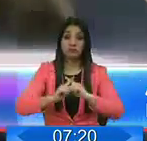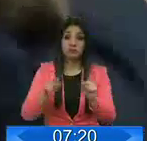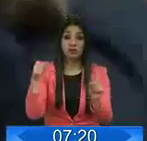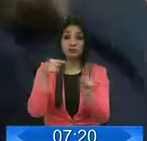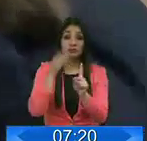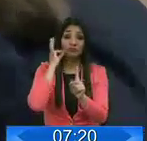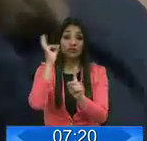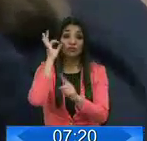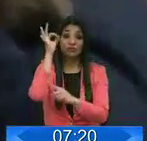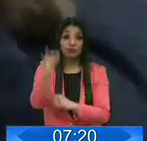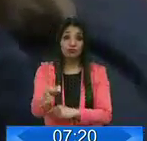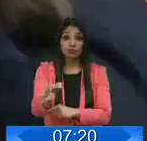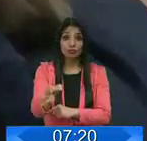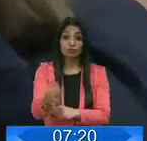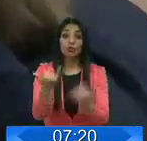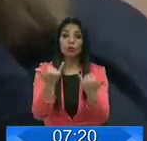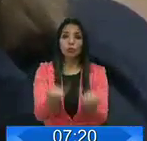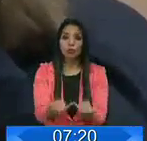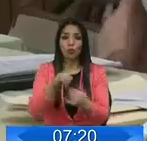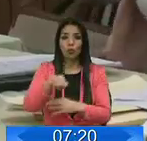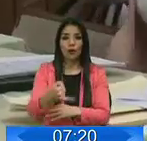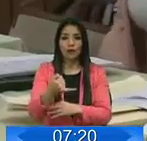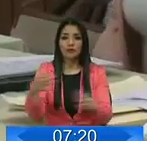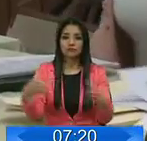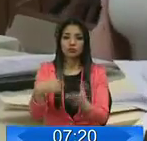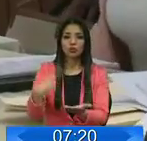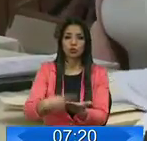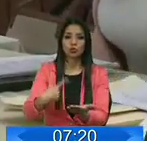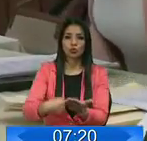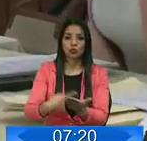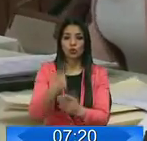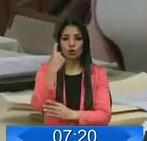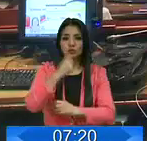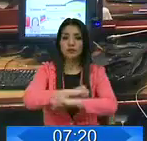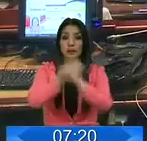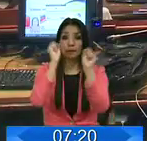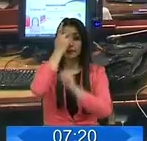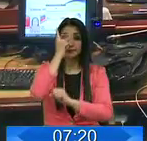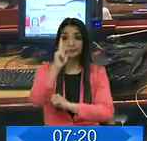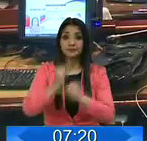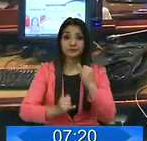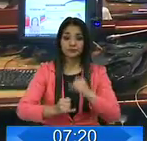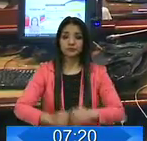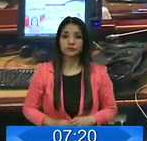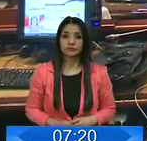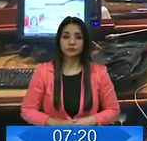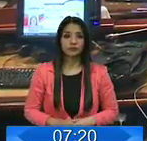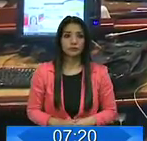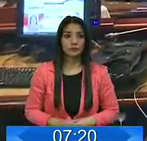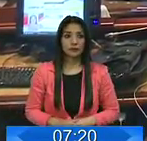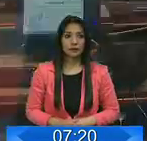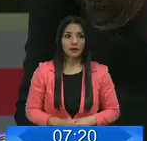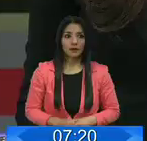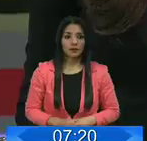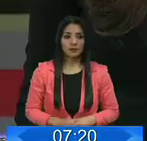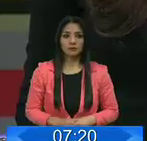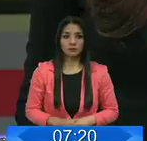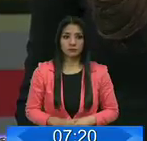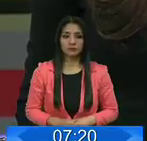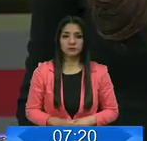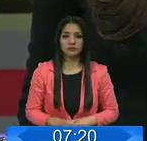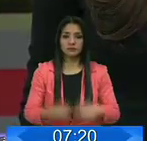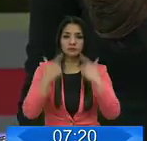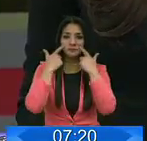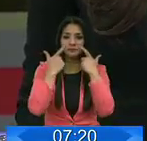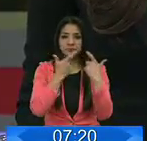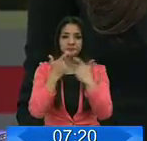se define en la sesión convocada para este jueves a las 11 de la mañana. Informo Javier Gallo. Y la Fiscalía General del